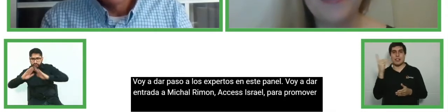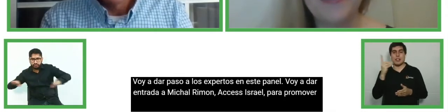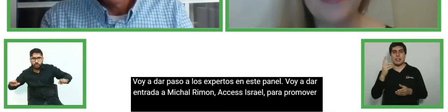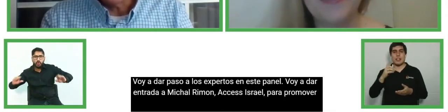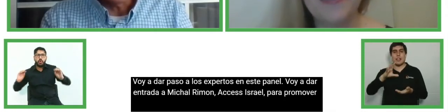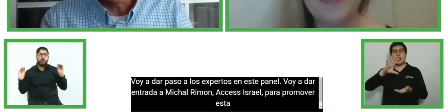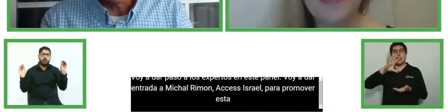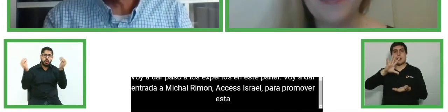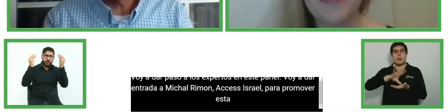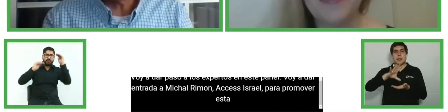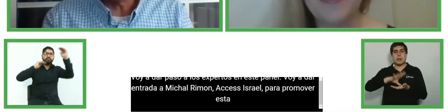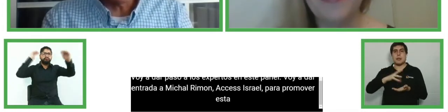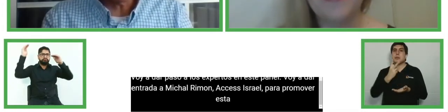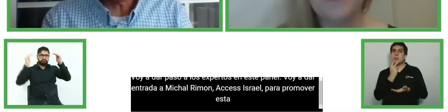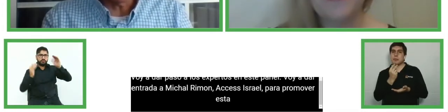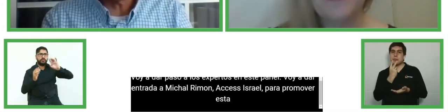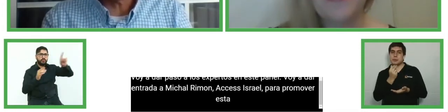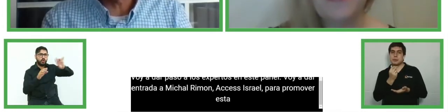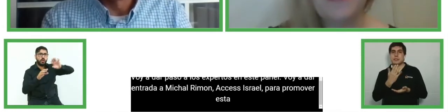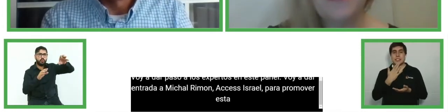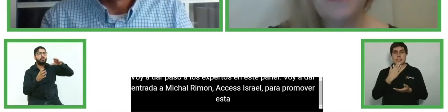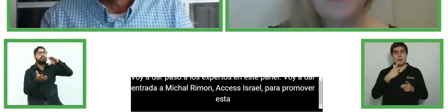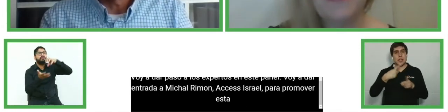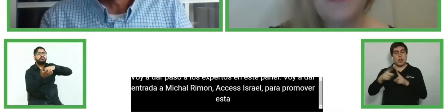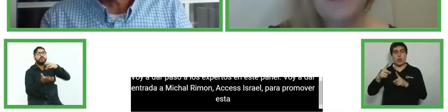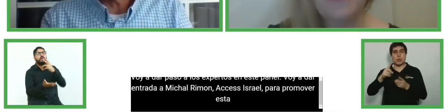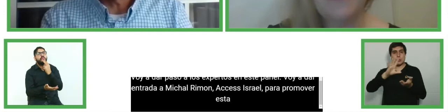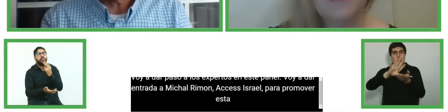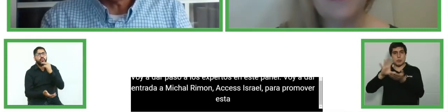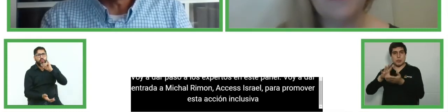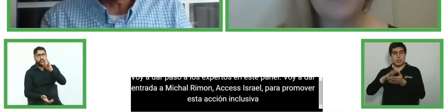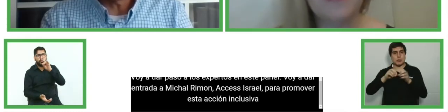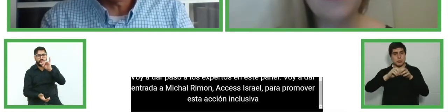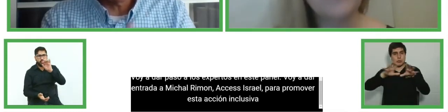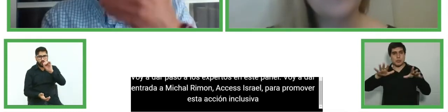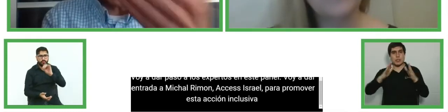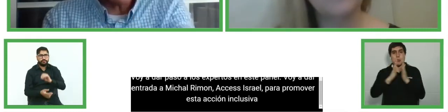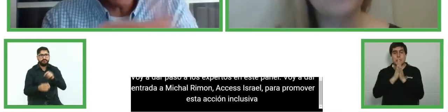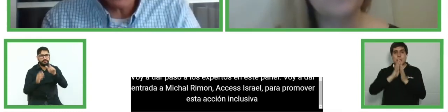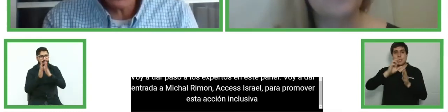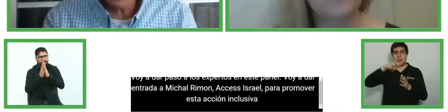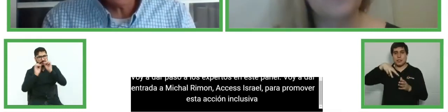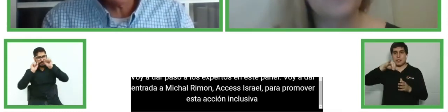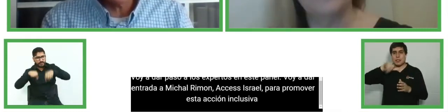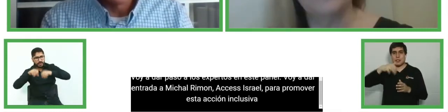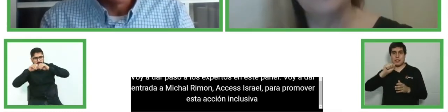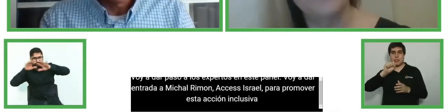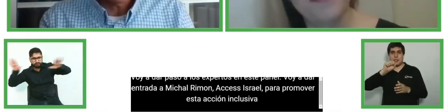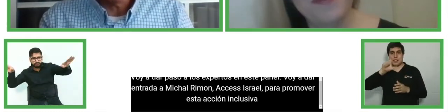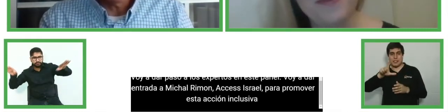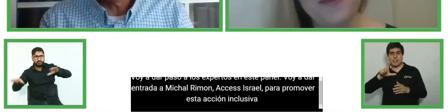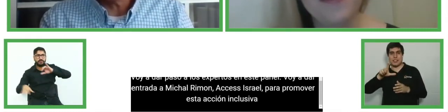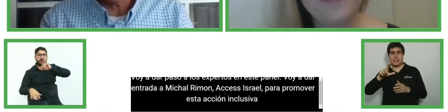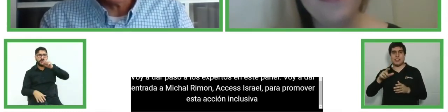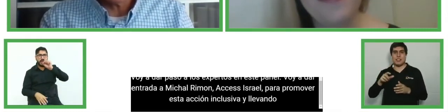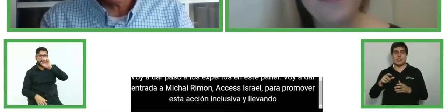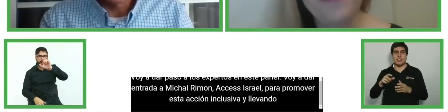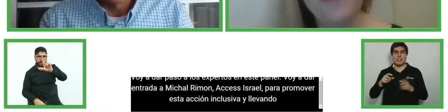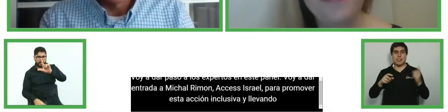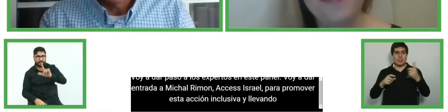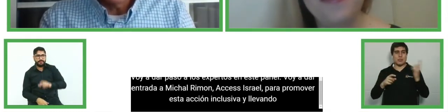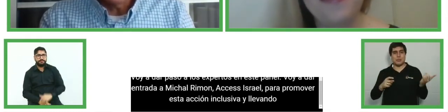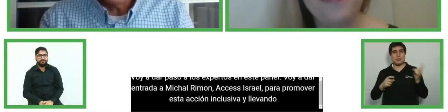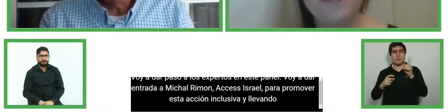Israel y llevando eso pues también a otros países. Entonces, Michal, por favor, Michal, please, I'm going to give you the